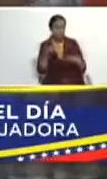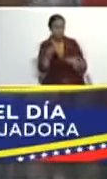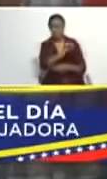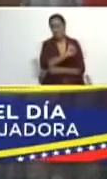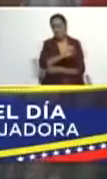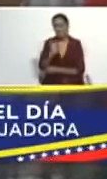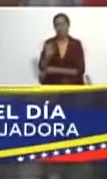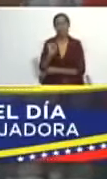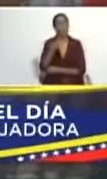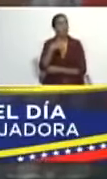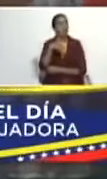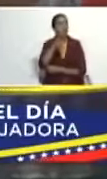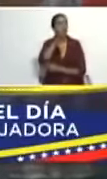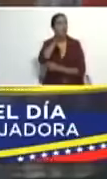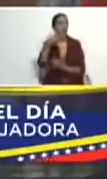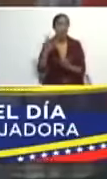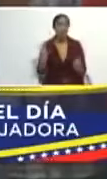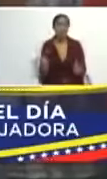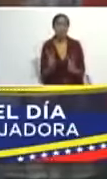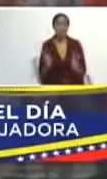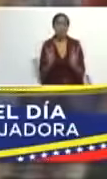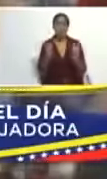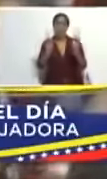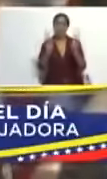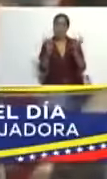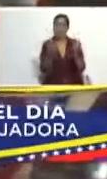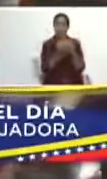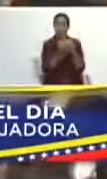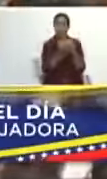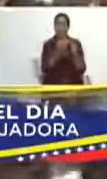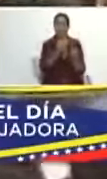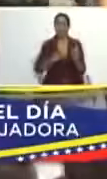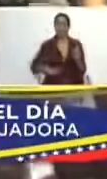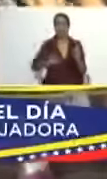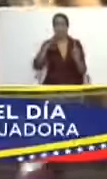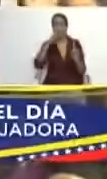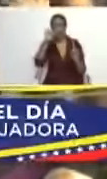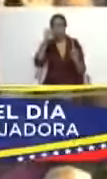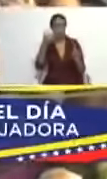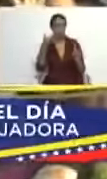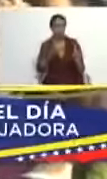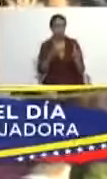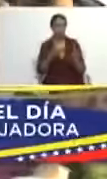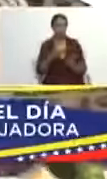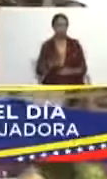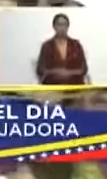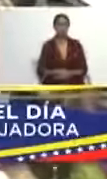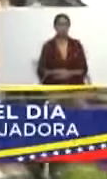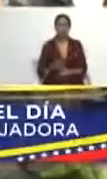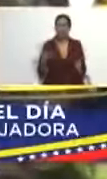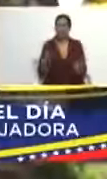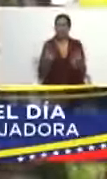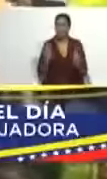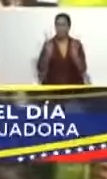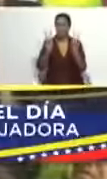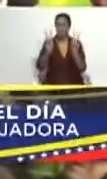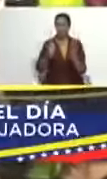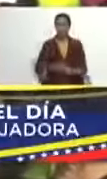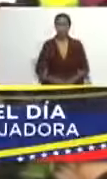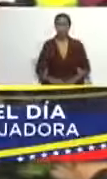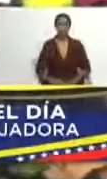la victoria con Nicolás Maduro, presidente! ¡A la victoria!